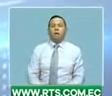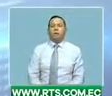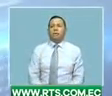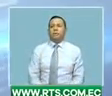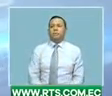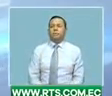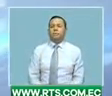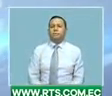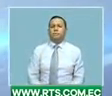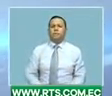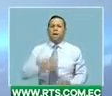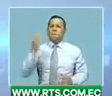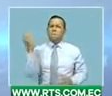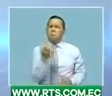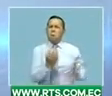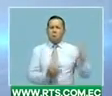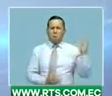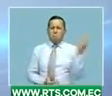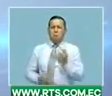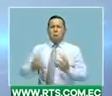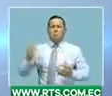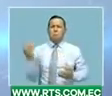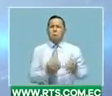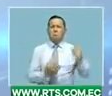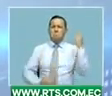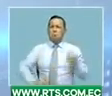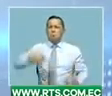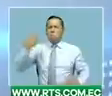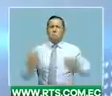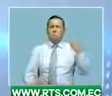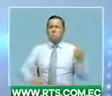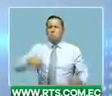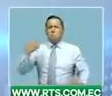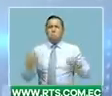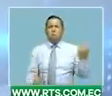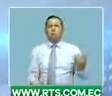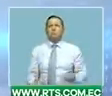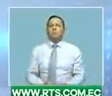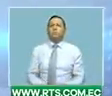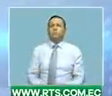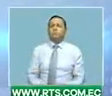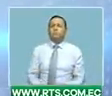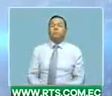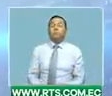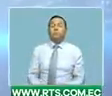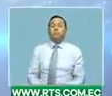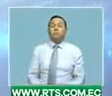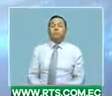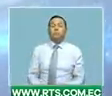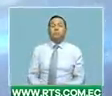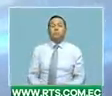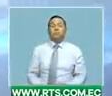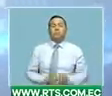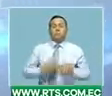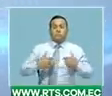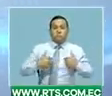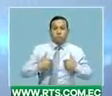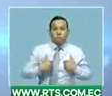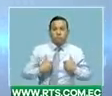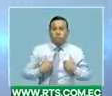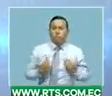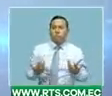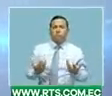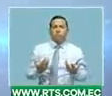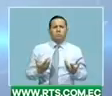Graba. Insultos y gritos. Sí fue como concluyó todo. Es la señora. Por lo mismo. No, señora. Por lo mismo.